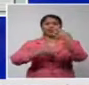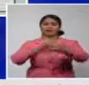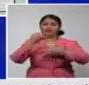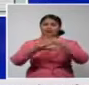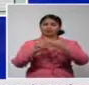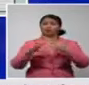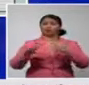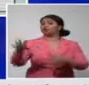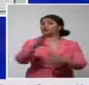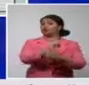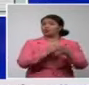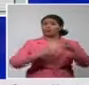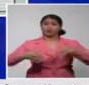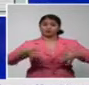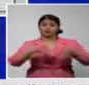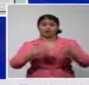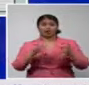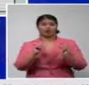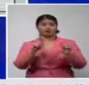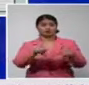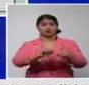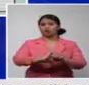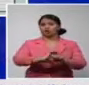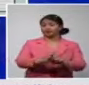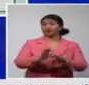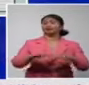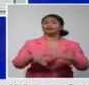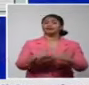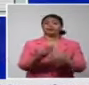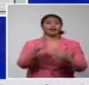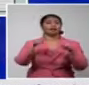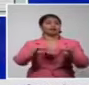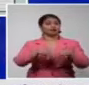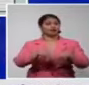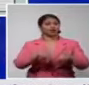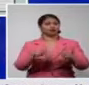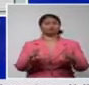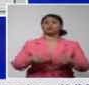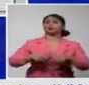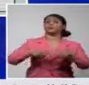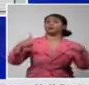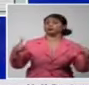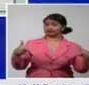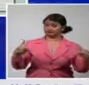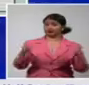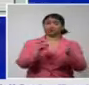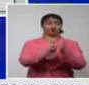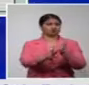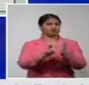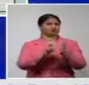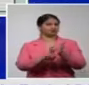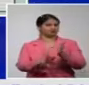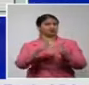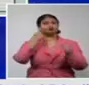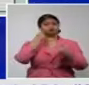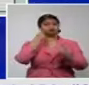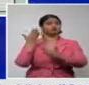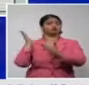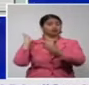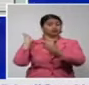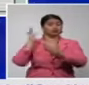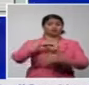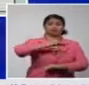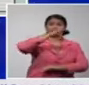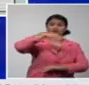municipios, hoy una cifra todavía elevada, ahí se puede ver la curva, como